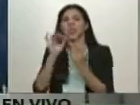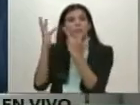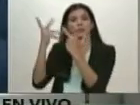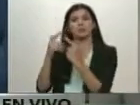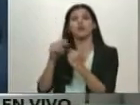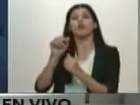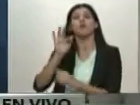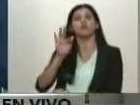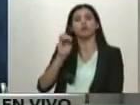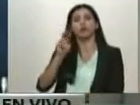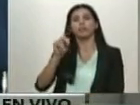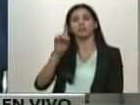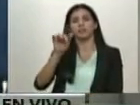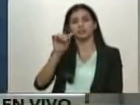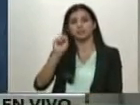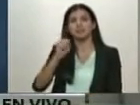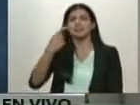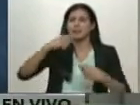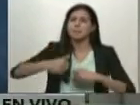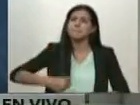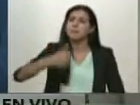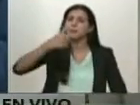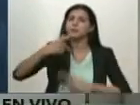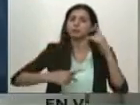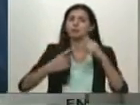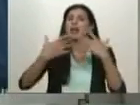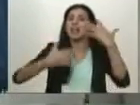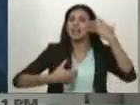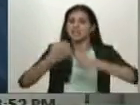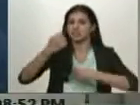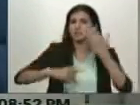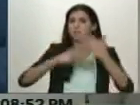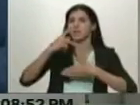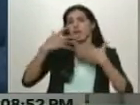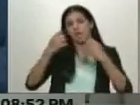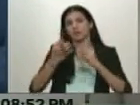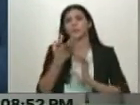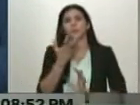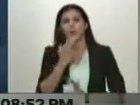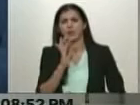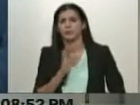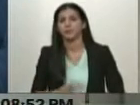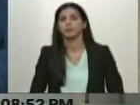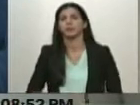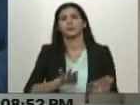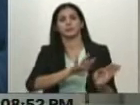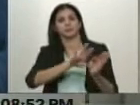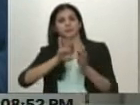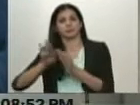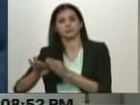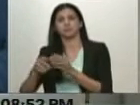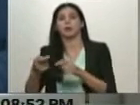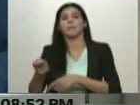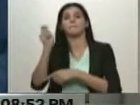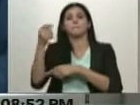elevar la capacidad de producción de leche, el Plan Leche. Por ejemplo, en el campo de la